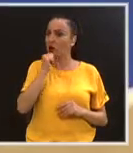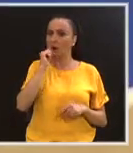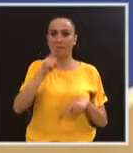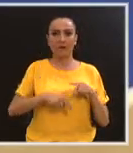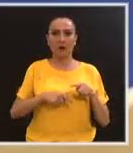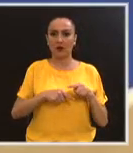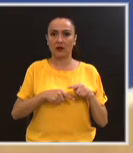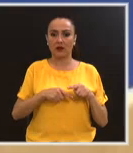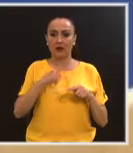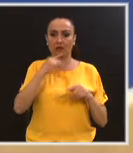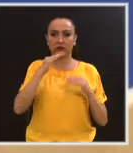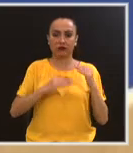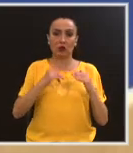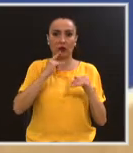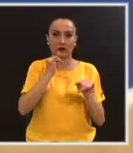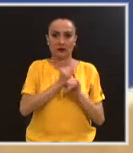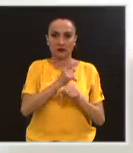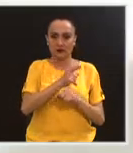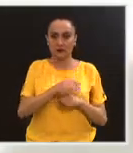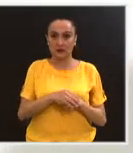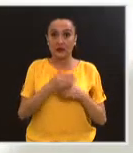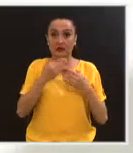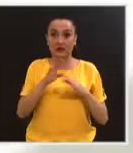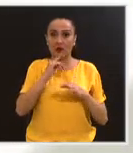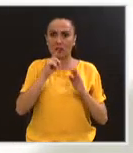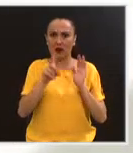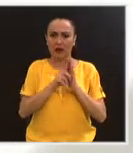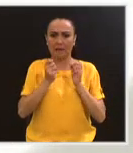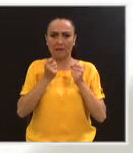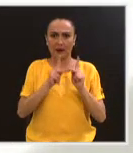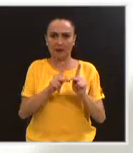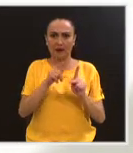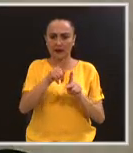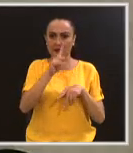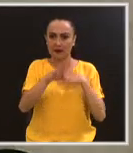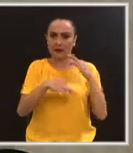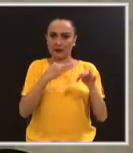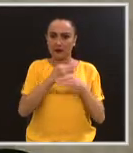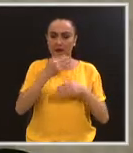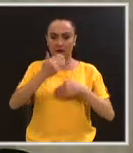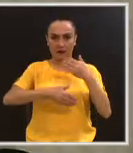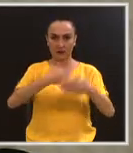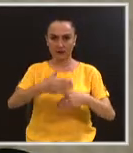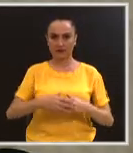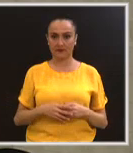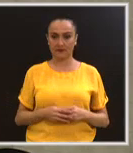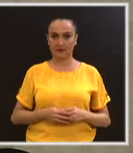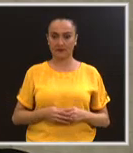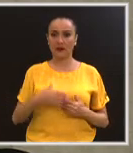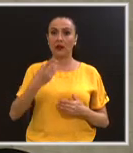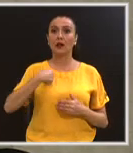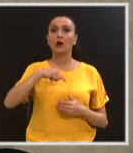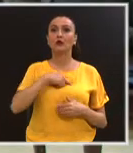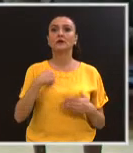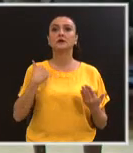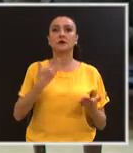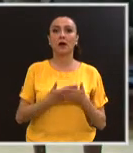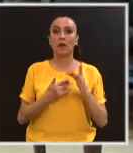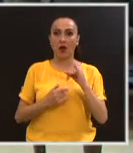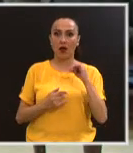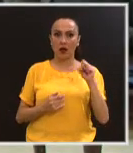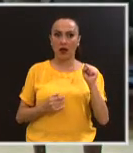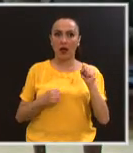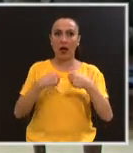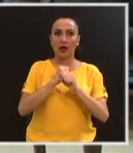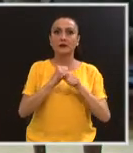podido condonar con la entidad Pese a que una ley permite este tipo de trámites cuando nosotros llegamos a la caja a